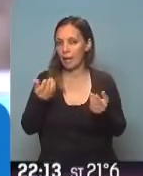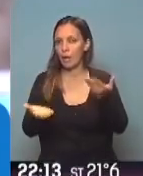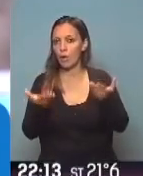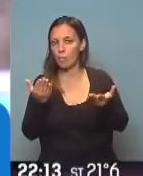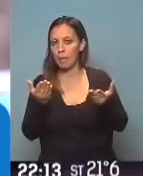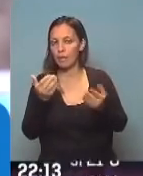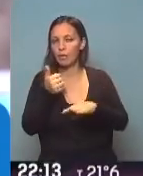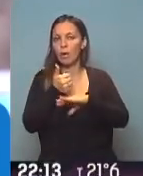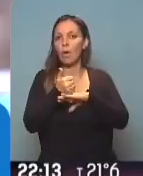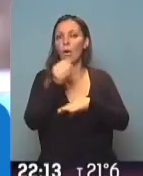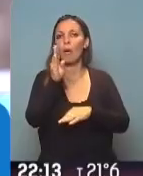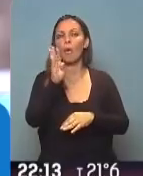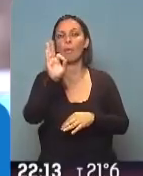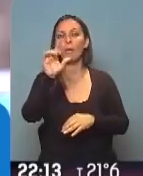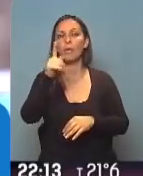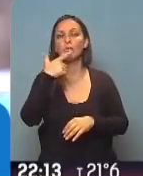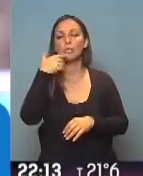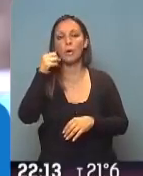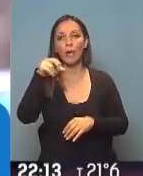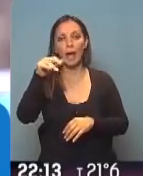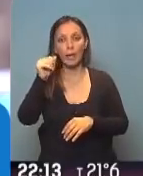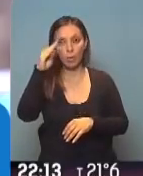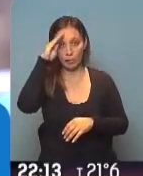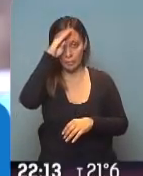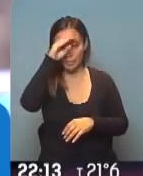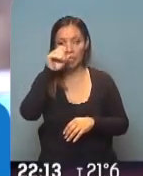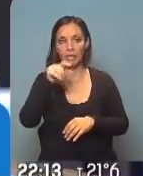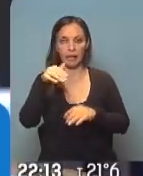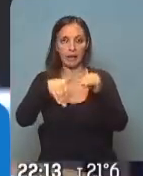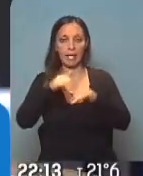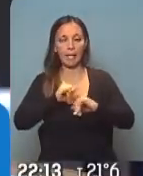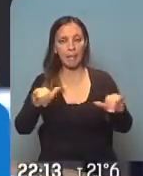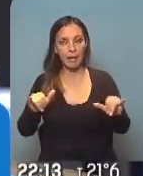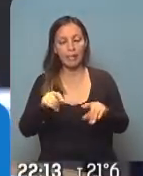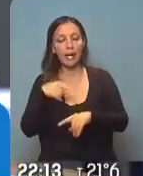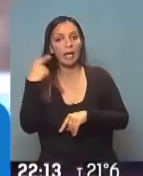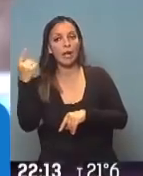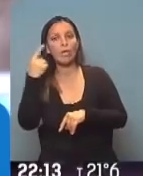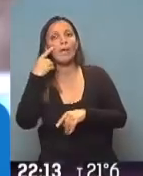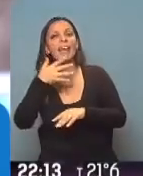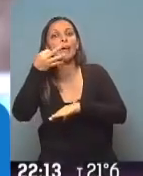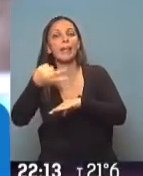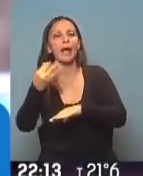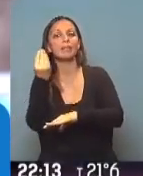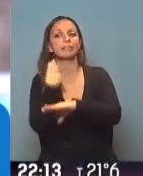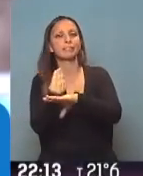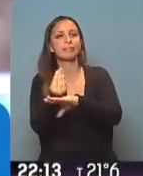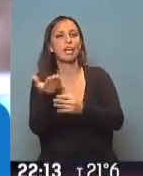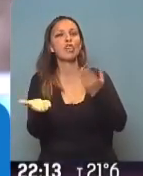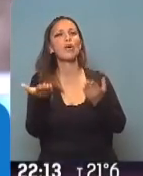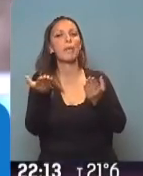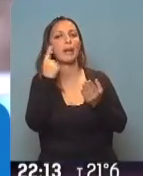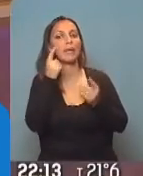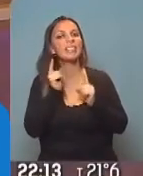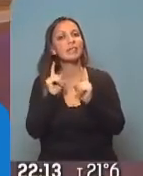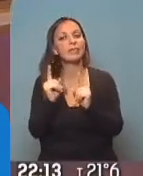Bolsonaro real cuando gobierna en un país donde hay proyectos y políticas de Estado que se sostienen en el tiempo